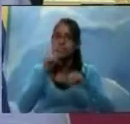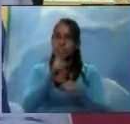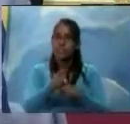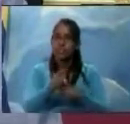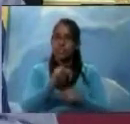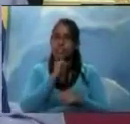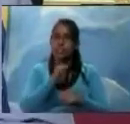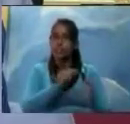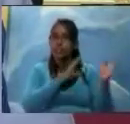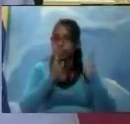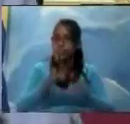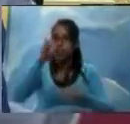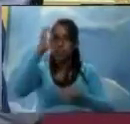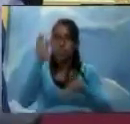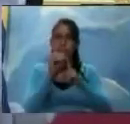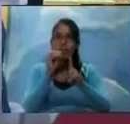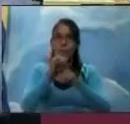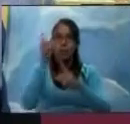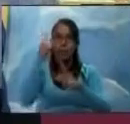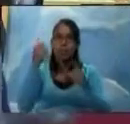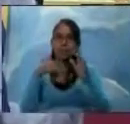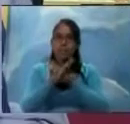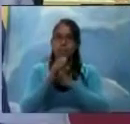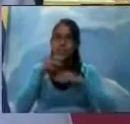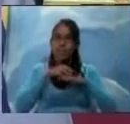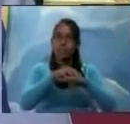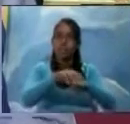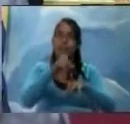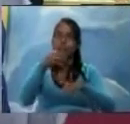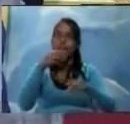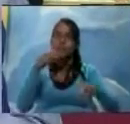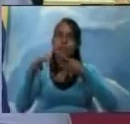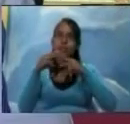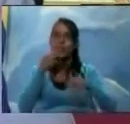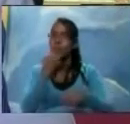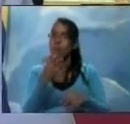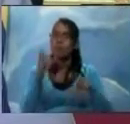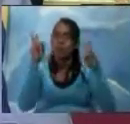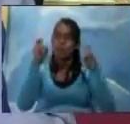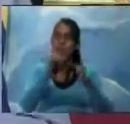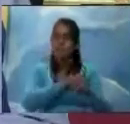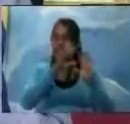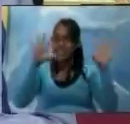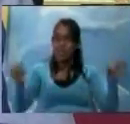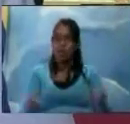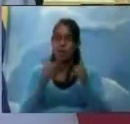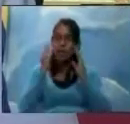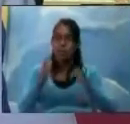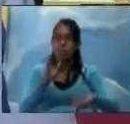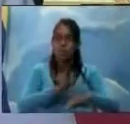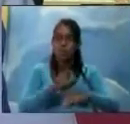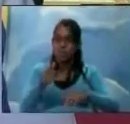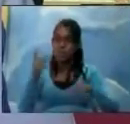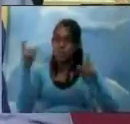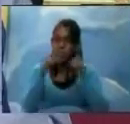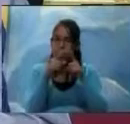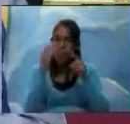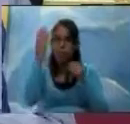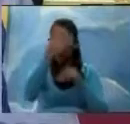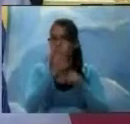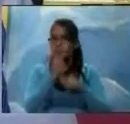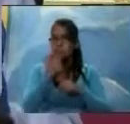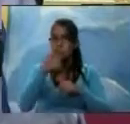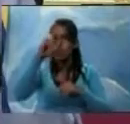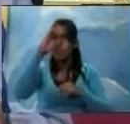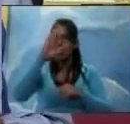eres evangelista, Dios te ha llamado para que salgas a llevar el mensaje de buenas nuevas de salvación. Porque aquí hay una palabra muy hermosa que Dios